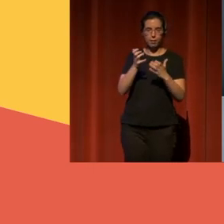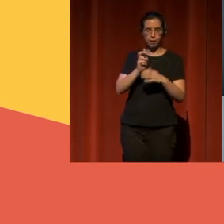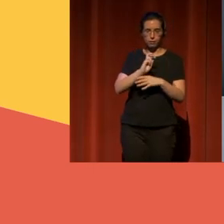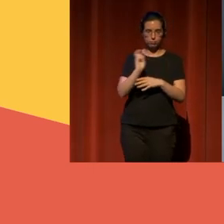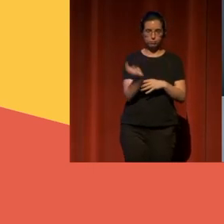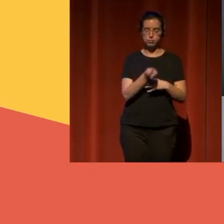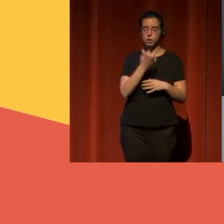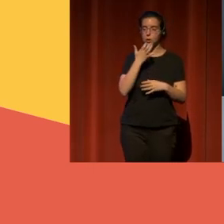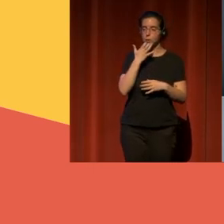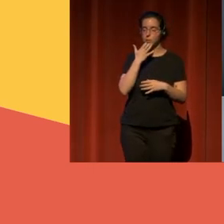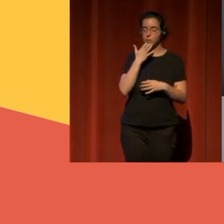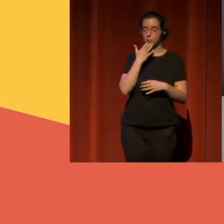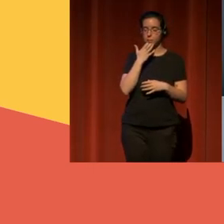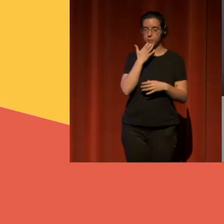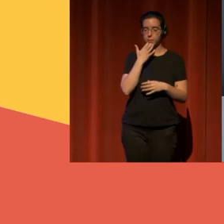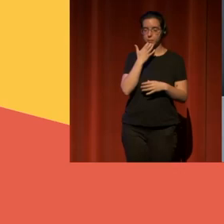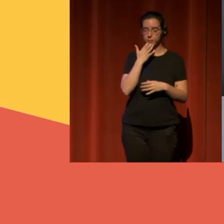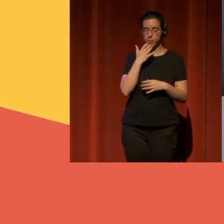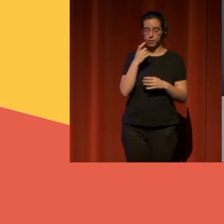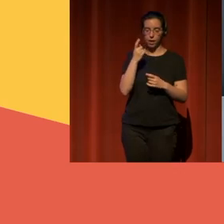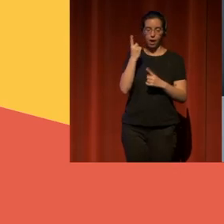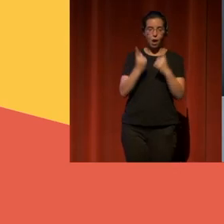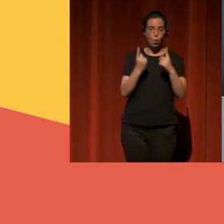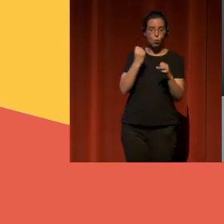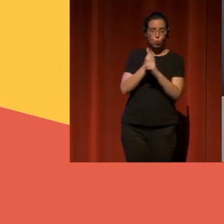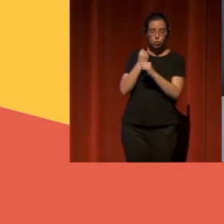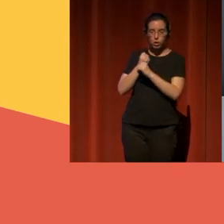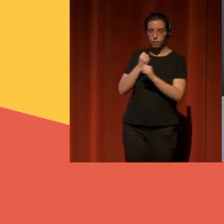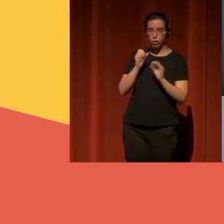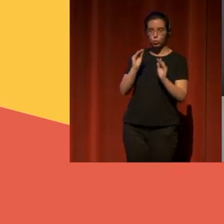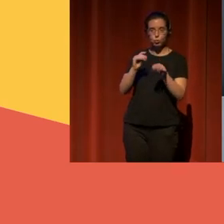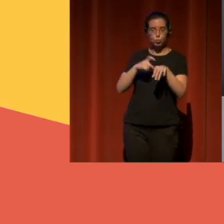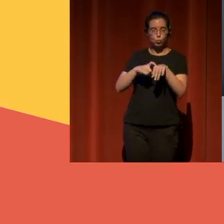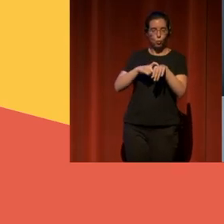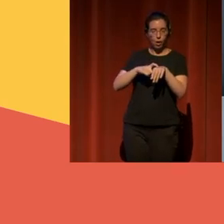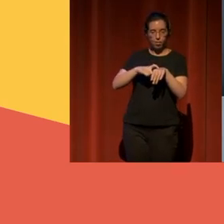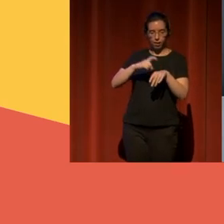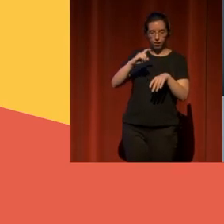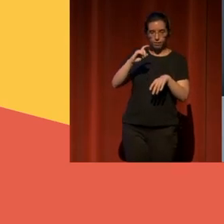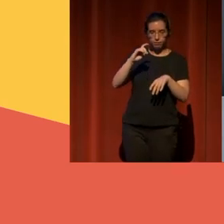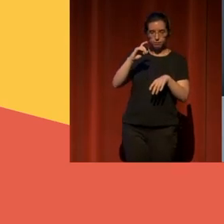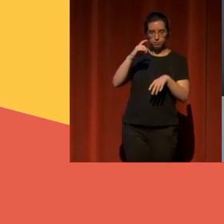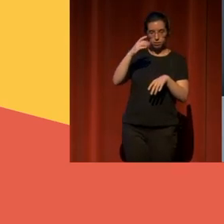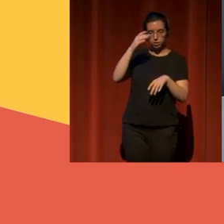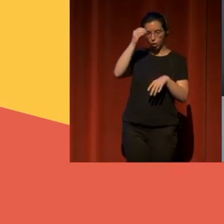hay conclusiones en algunos de estos trabajos a sus cualidades cognitivas. Por ejemplo, hay